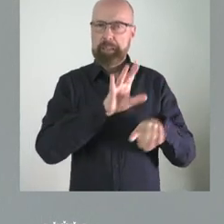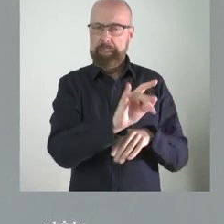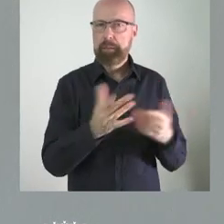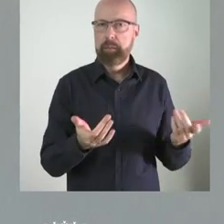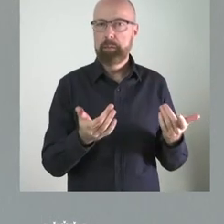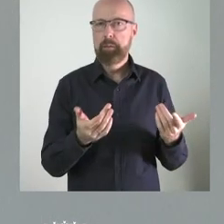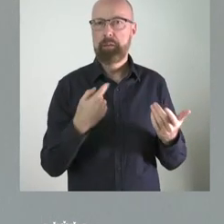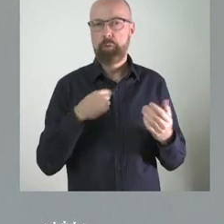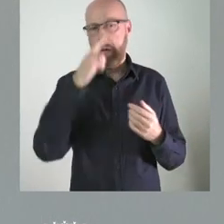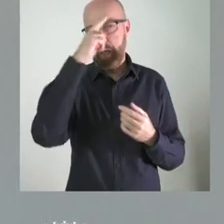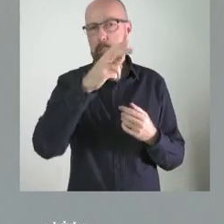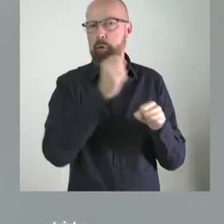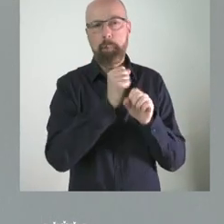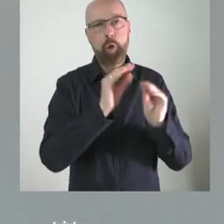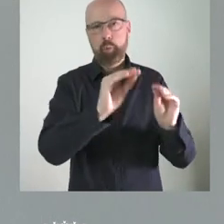parlamentario